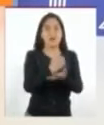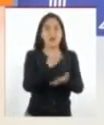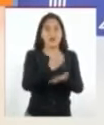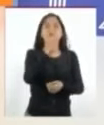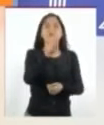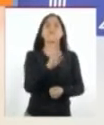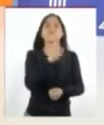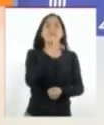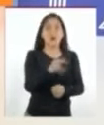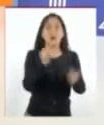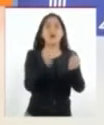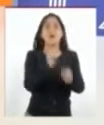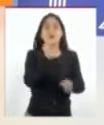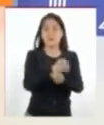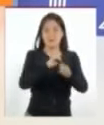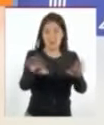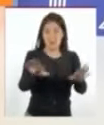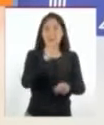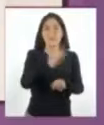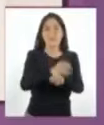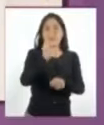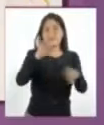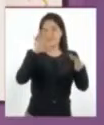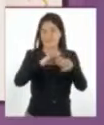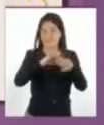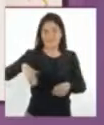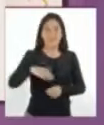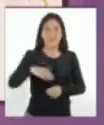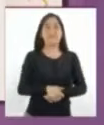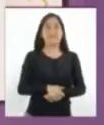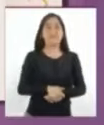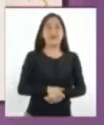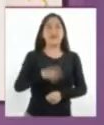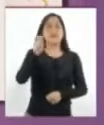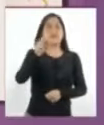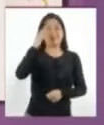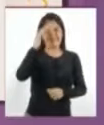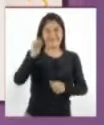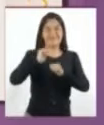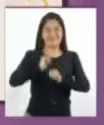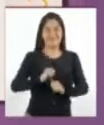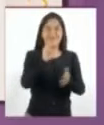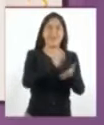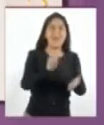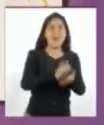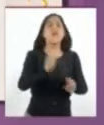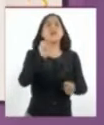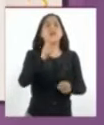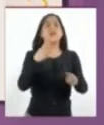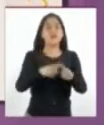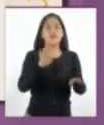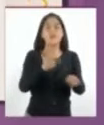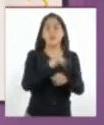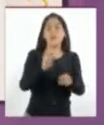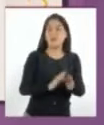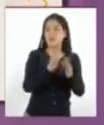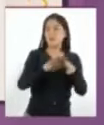las contesten con la información que acabamos de leer. Según el autor, ¿por qué razón la gente cruzó el estrecho de